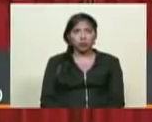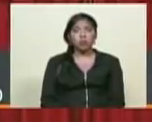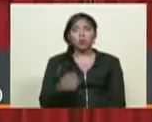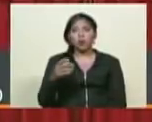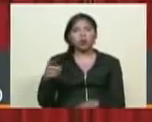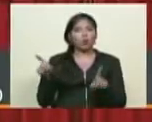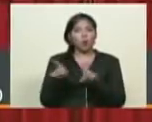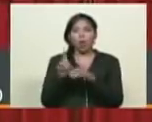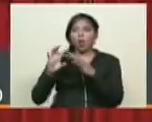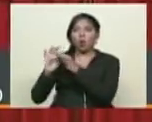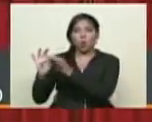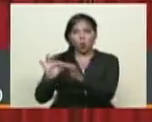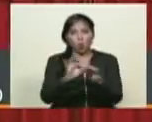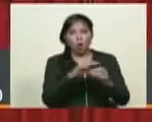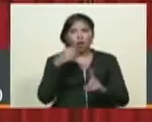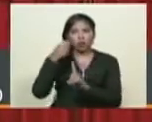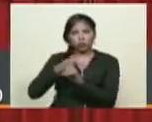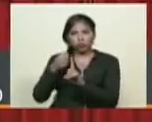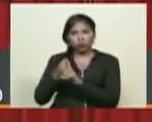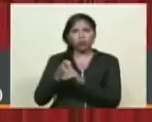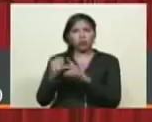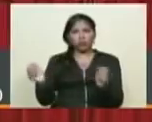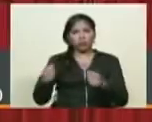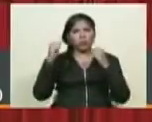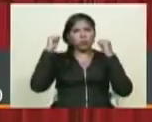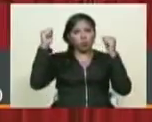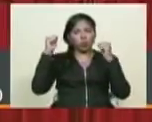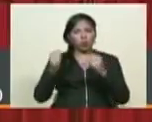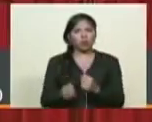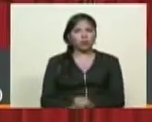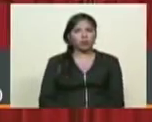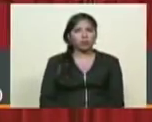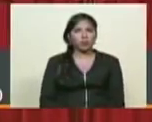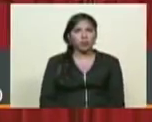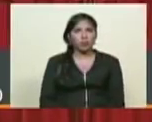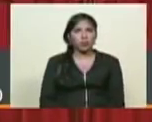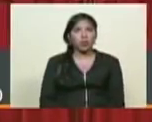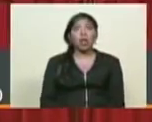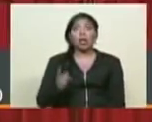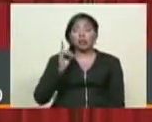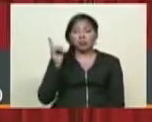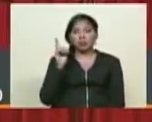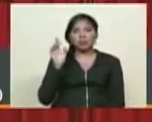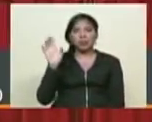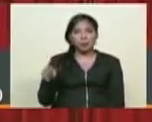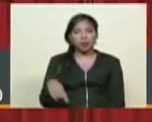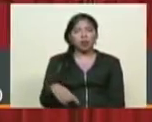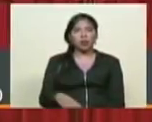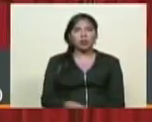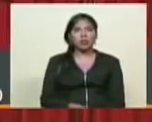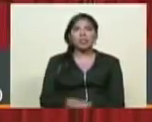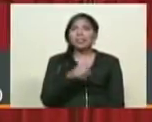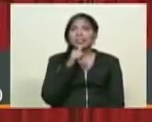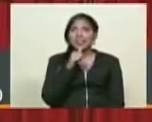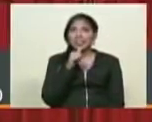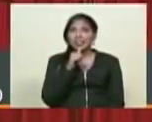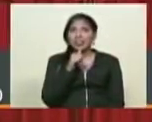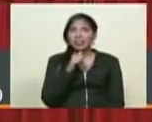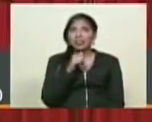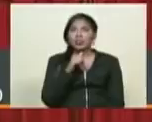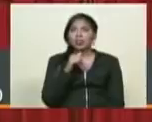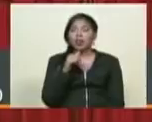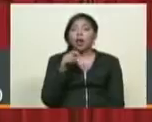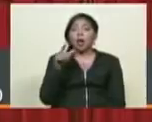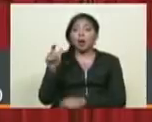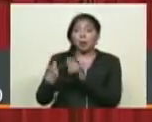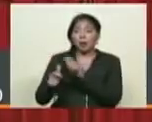y victoria. Una orden nos dio Hugo Chávez. Y habrá, y dijo ese día también algo así como habrá quienes se aprovecharán,